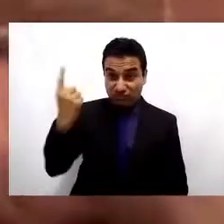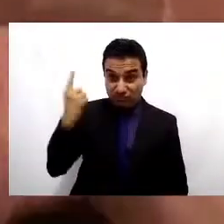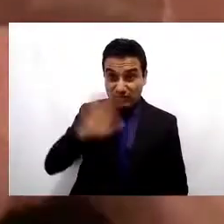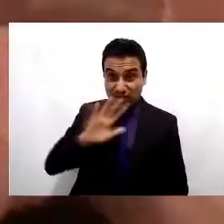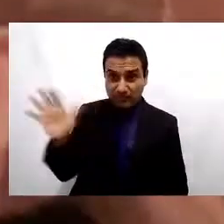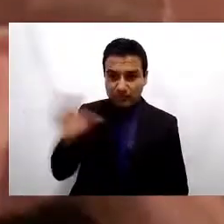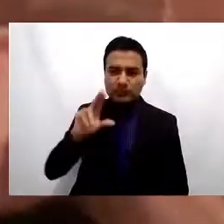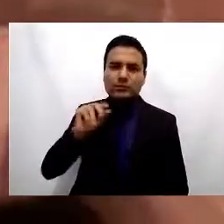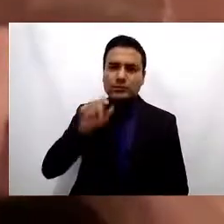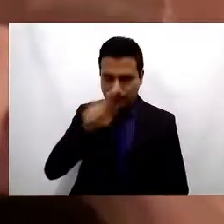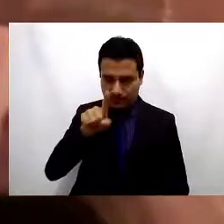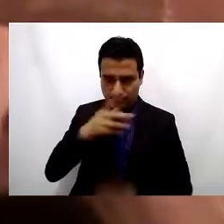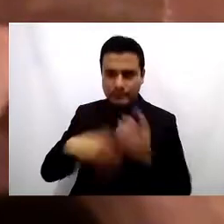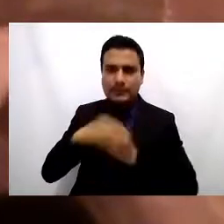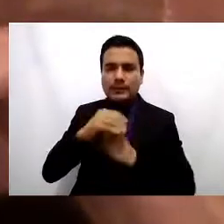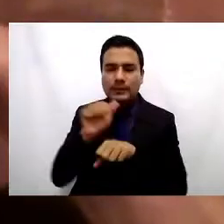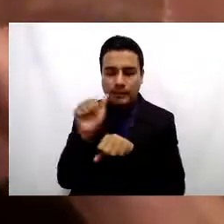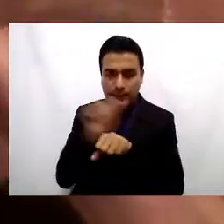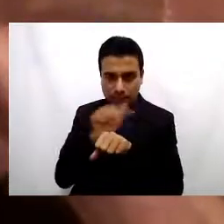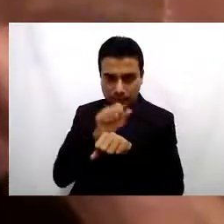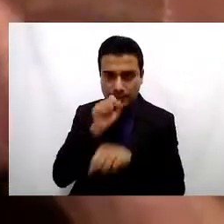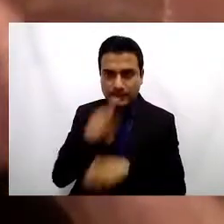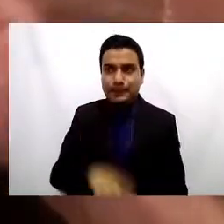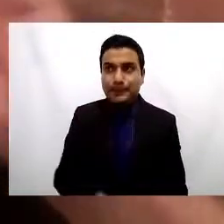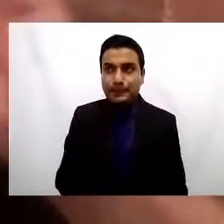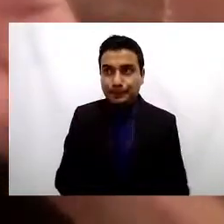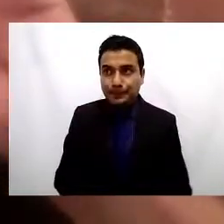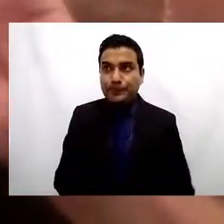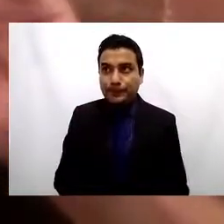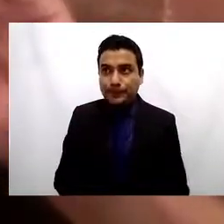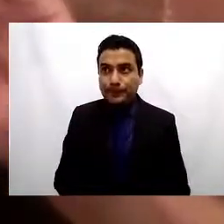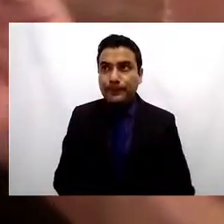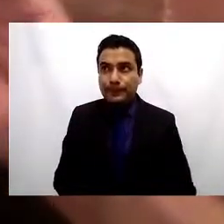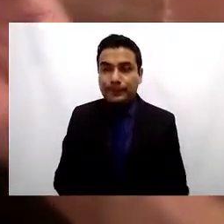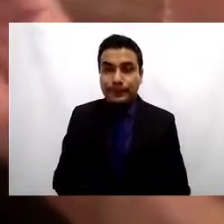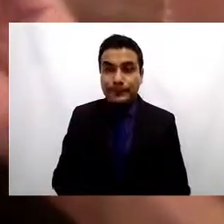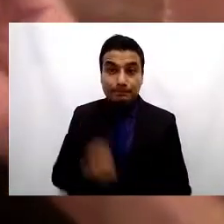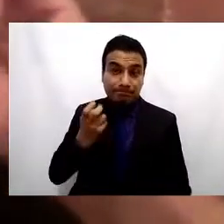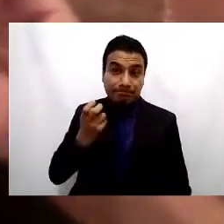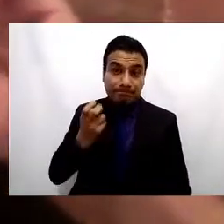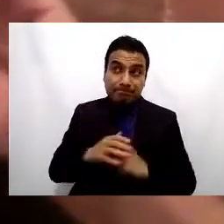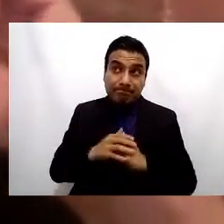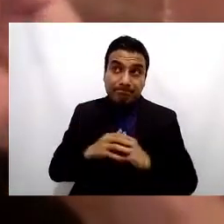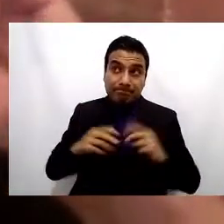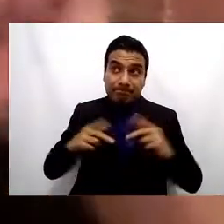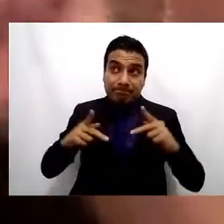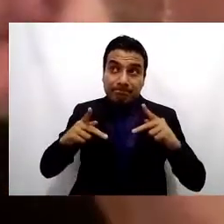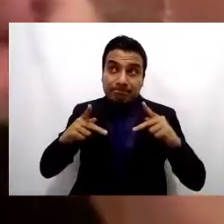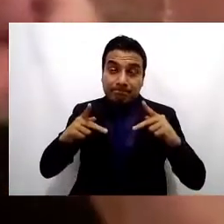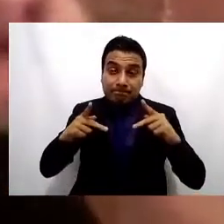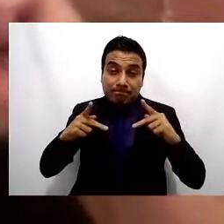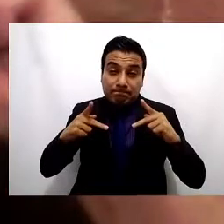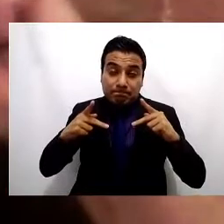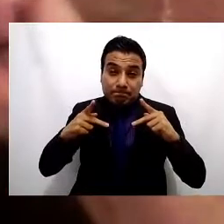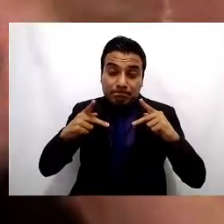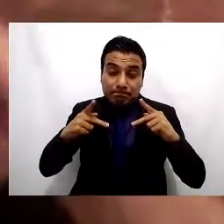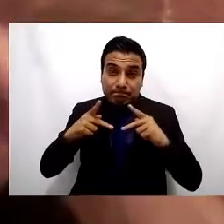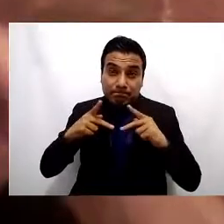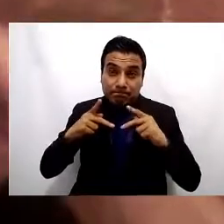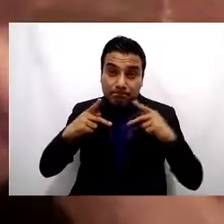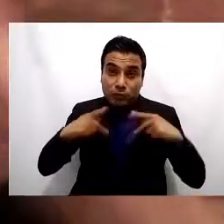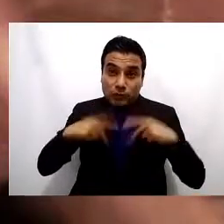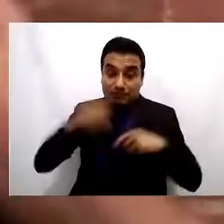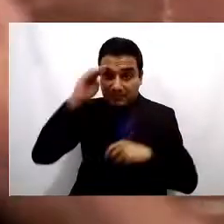ha hecho mucho daño cierto realismo que los ha sacado a los actores de la posibilidad de jugar con lo